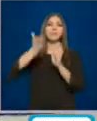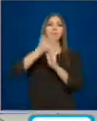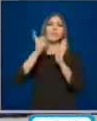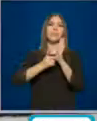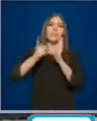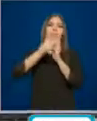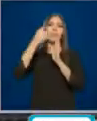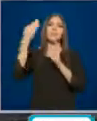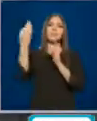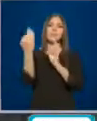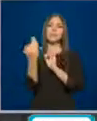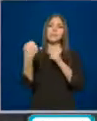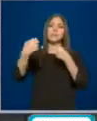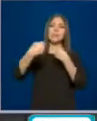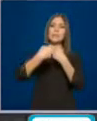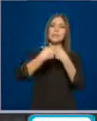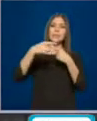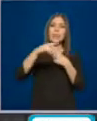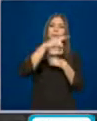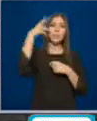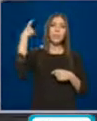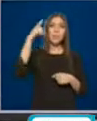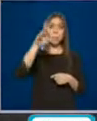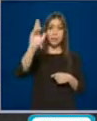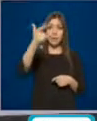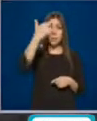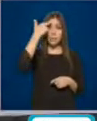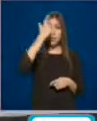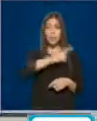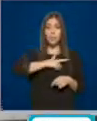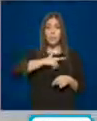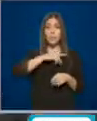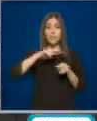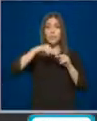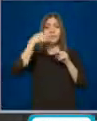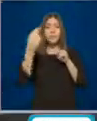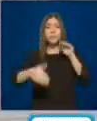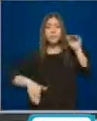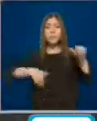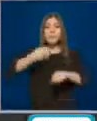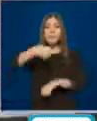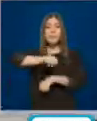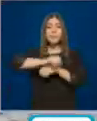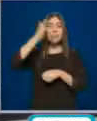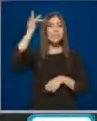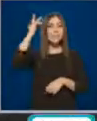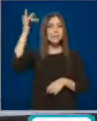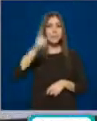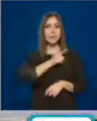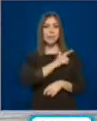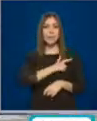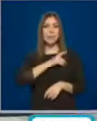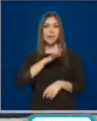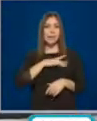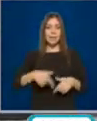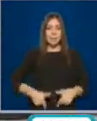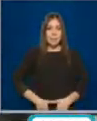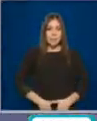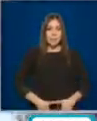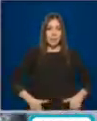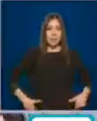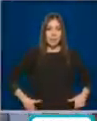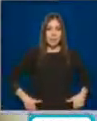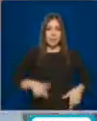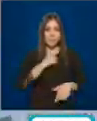¿no? ¿Se acuerda usted de los balnearios? ¿Le gustaba nadar en Semana Santa? Traer su calzoncito de ese